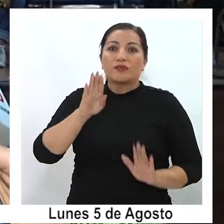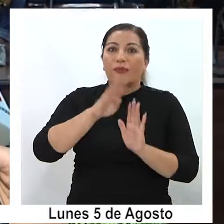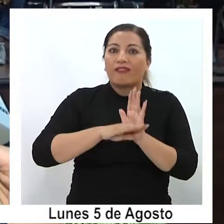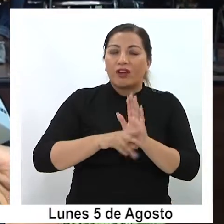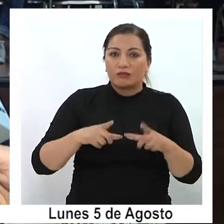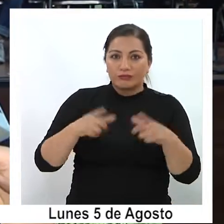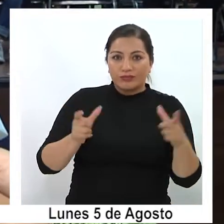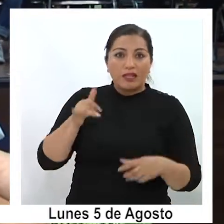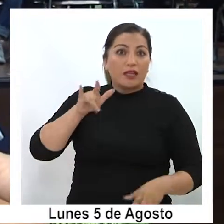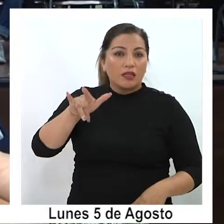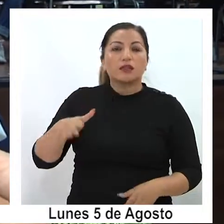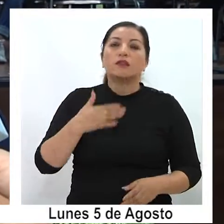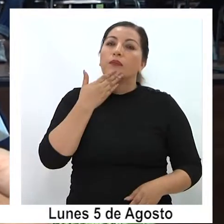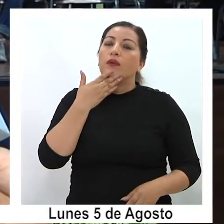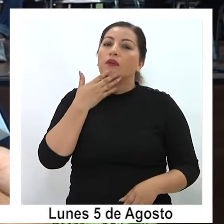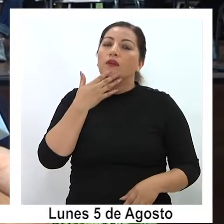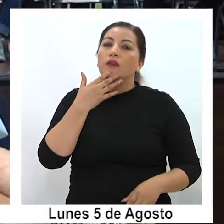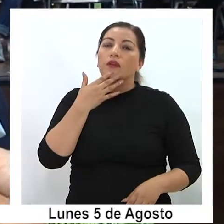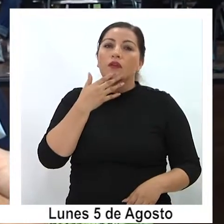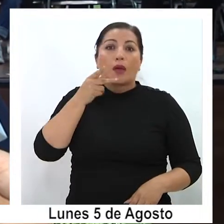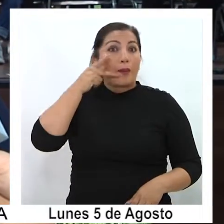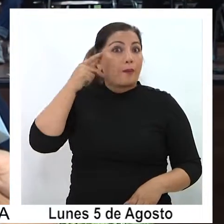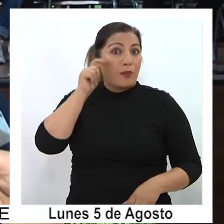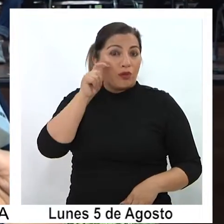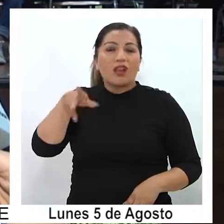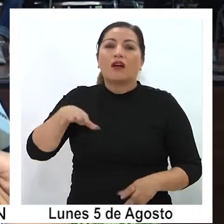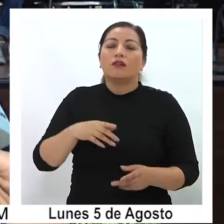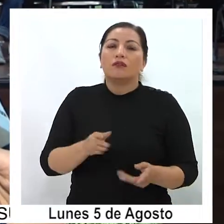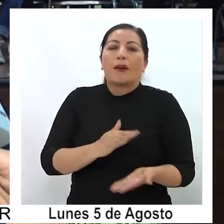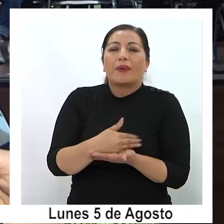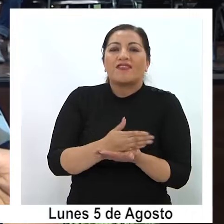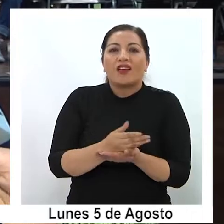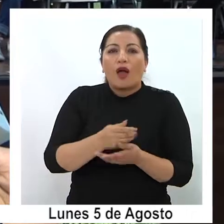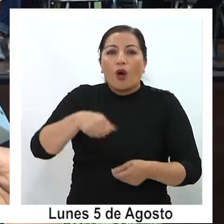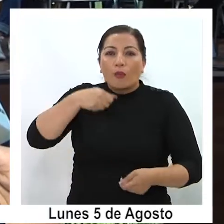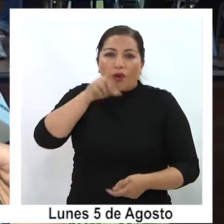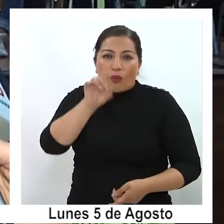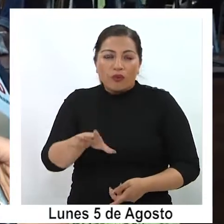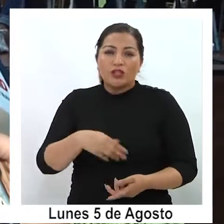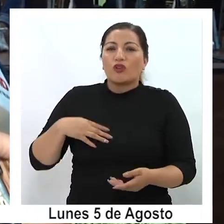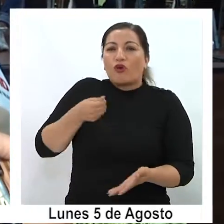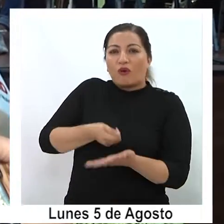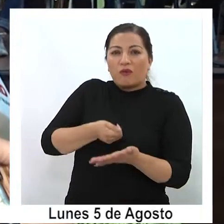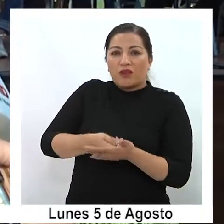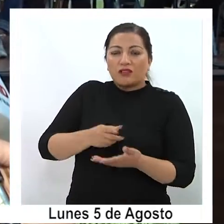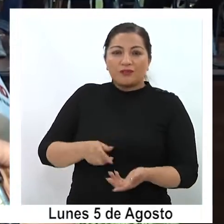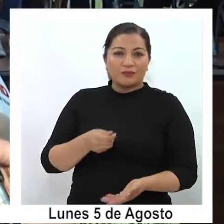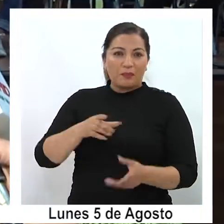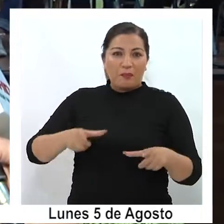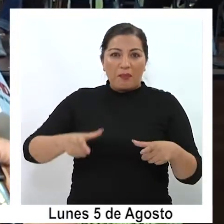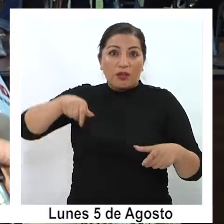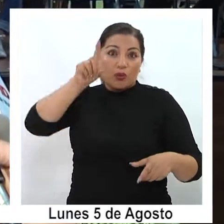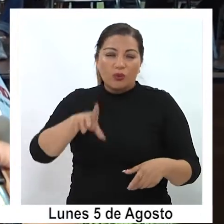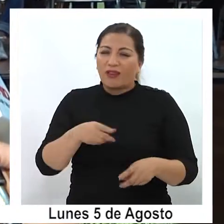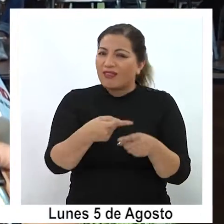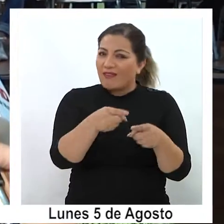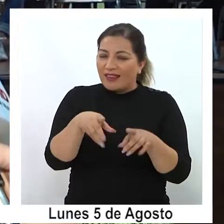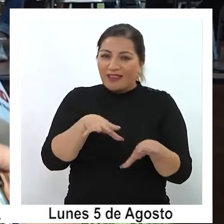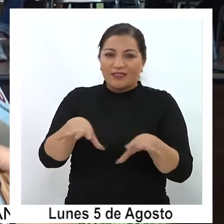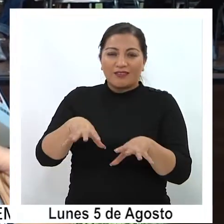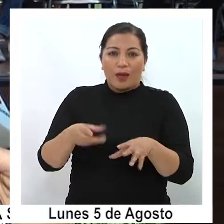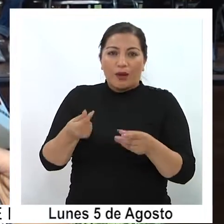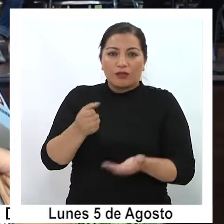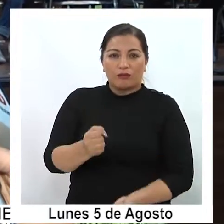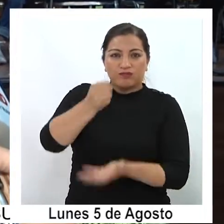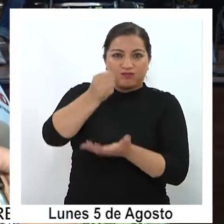Y además nos ha apoderado un organizado plato único. Yo he estado comprándoles a ellos los platos únicos y diversas actividades para juntar